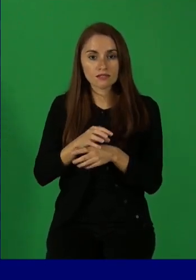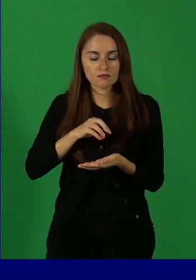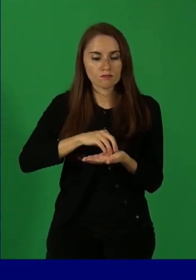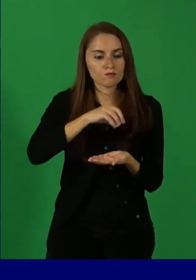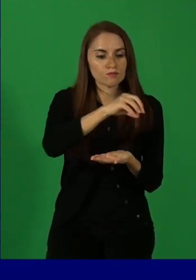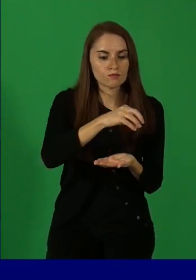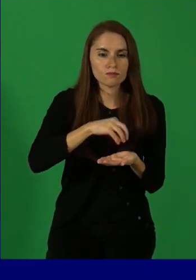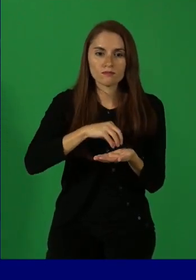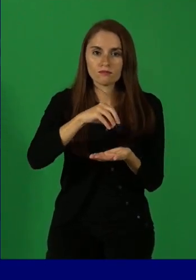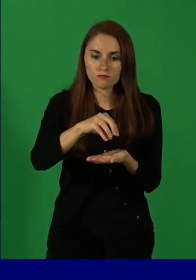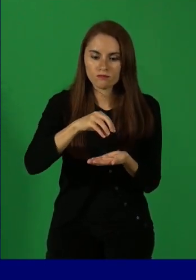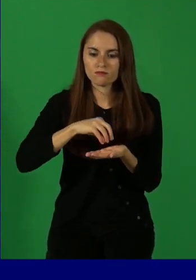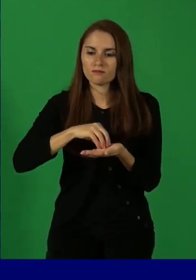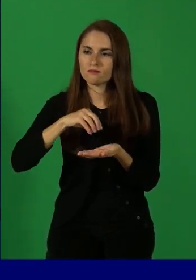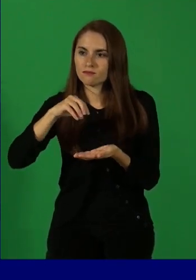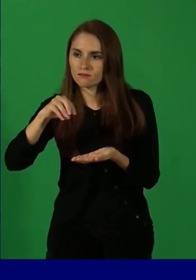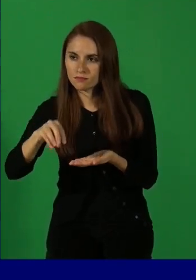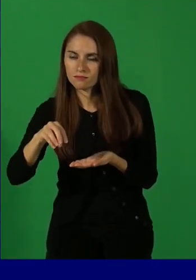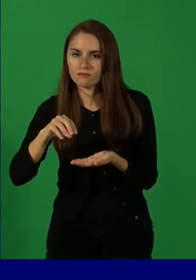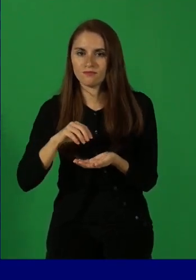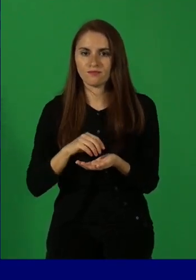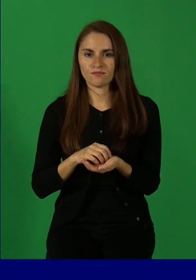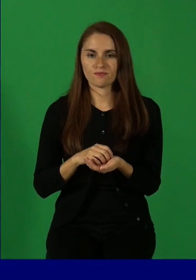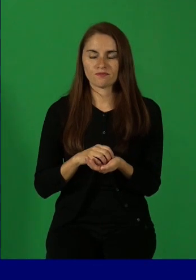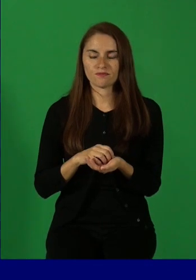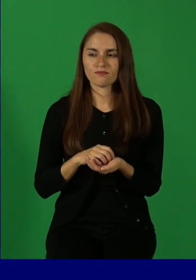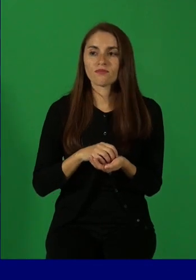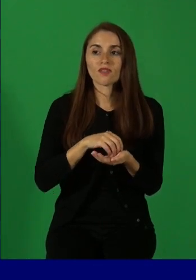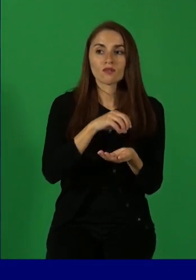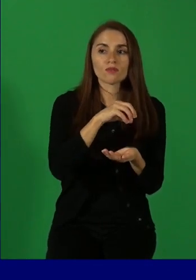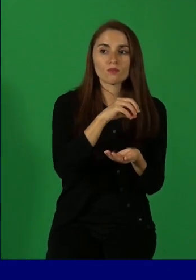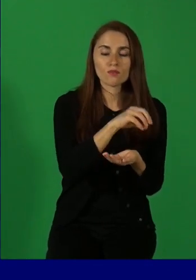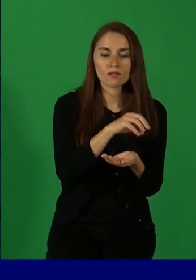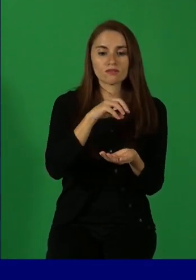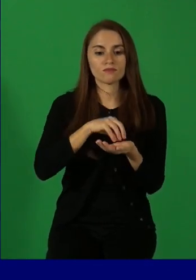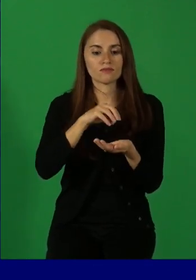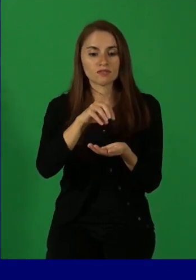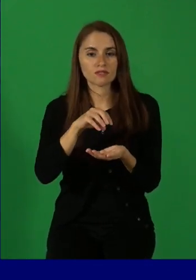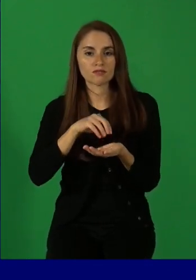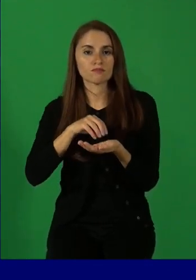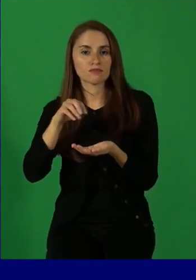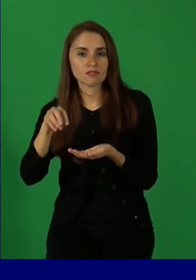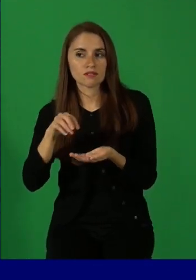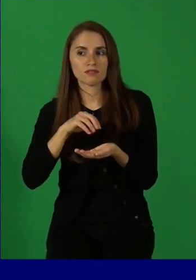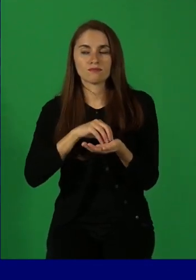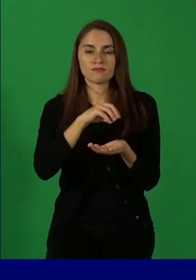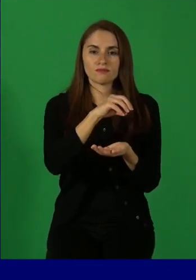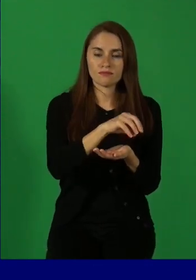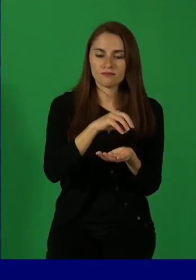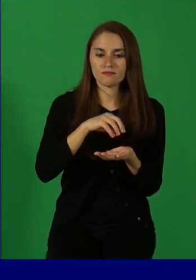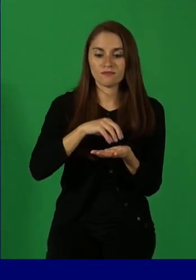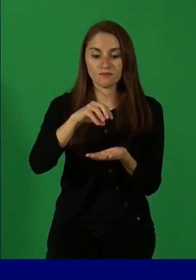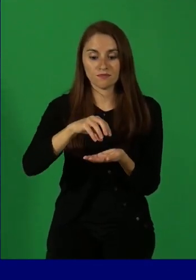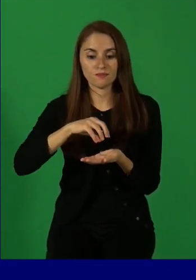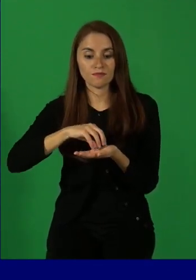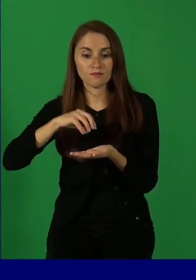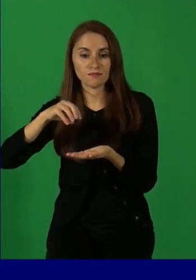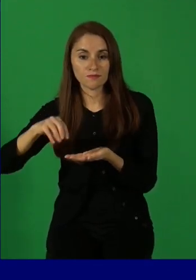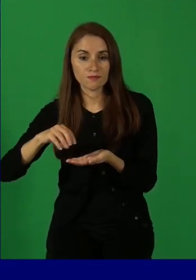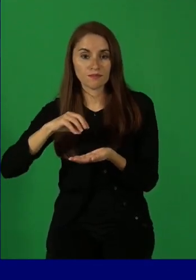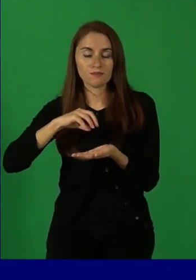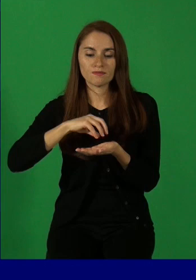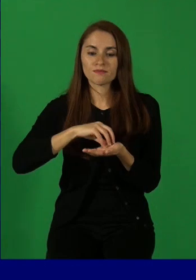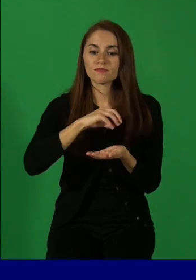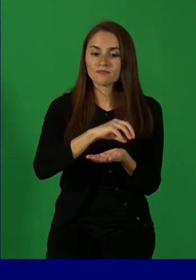elementos. Fíjate bien, 1, 2, 3, 4, 5, 6, 7,